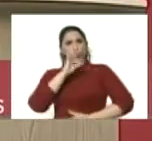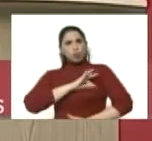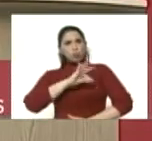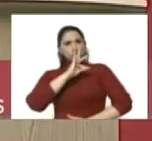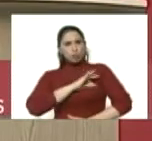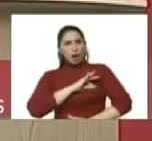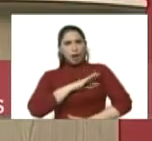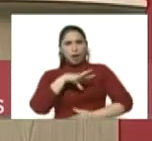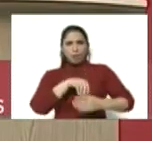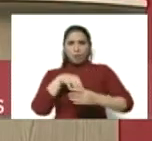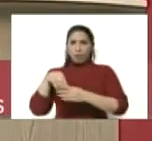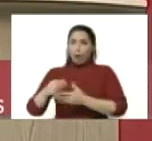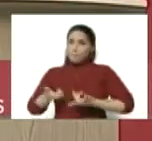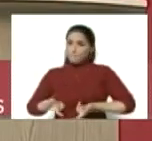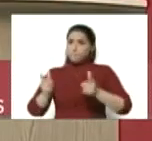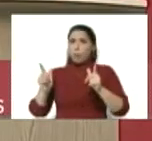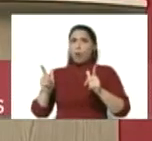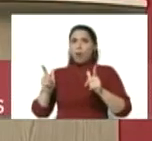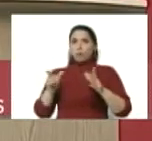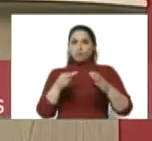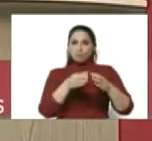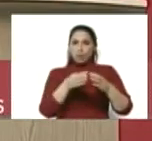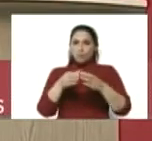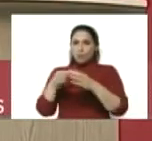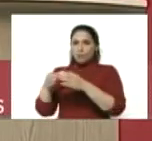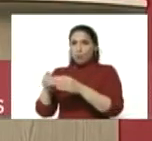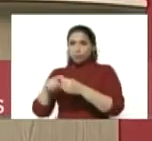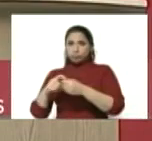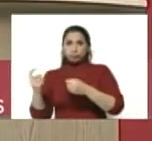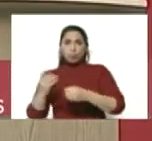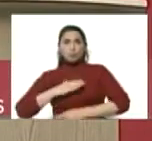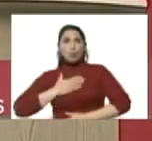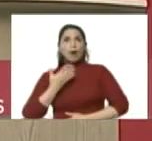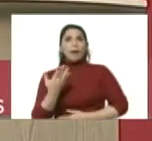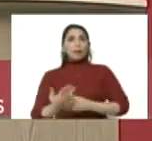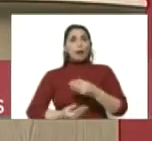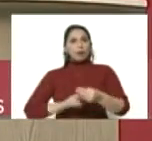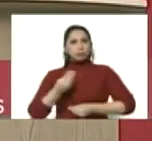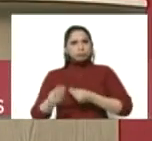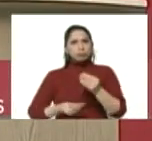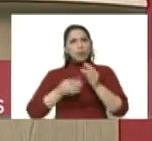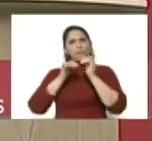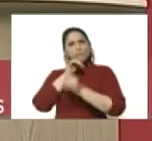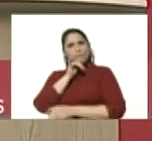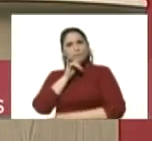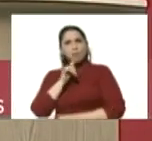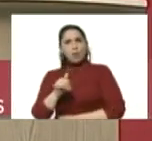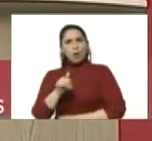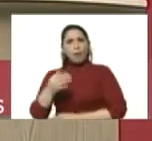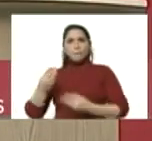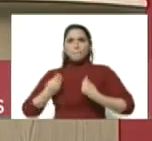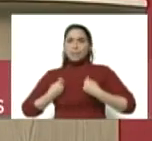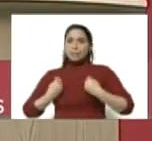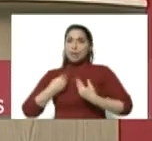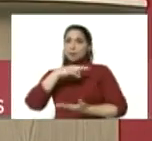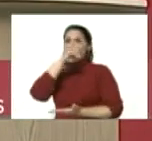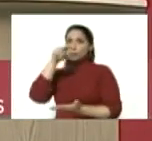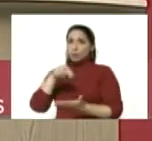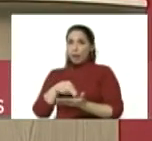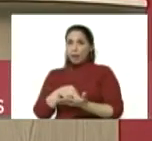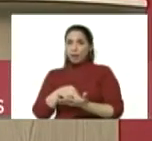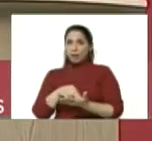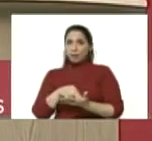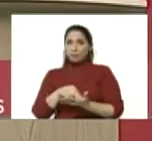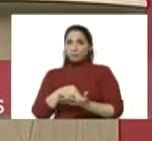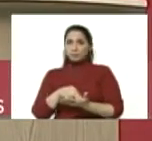que ha permitido que sectores excepcionados puedan reportar a la vida nacional tanto